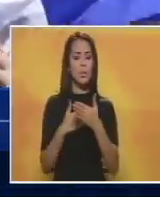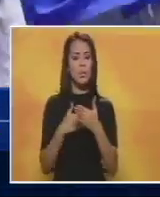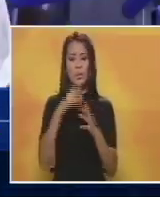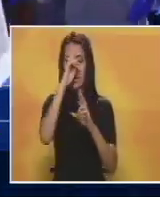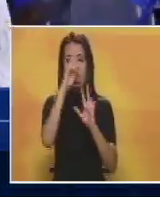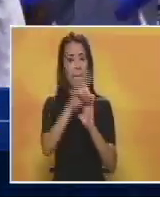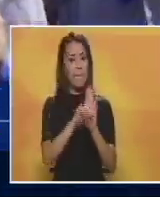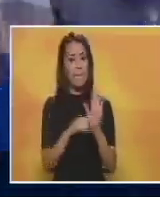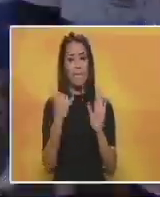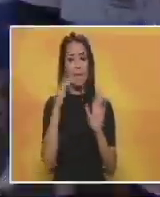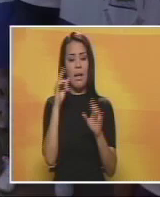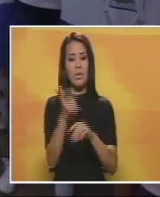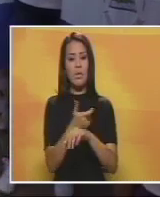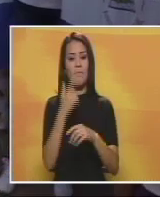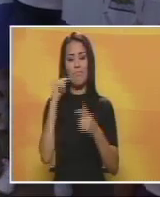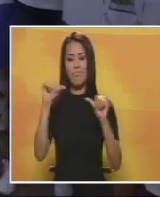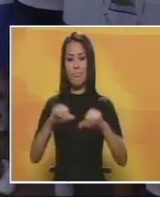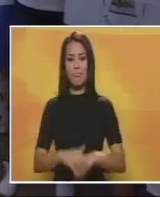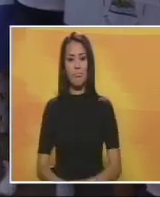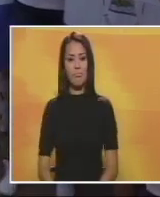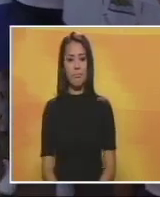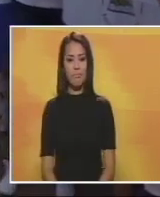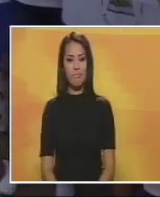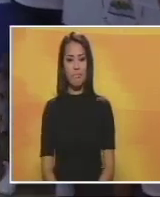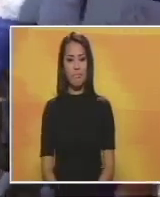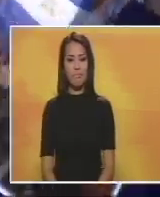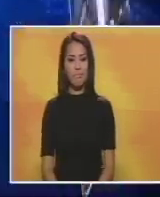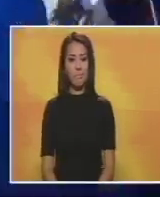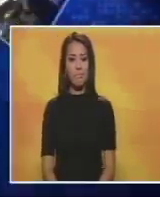a la implementación de un estado de excepción.